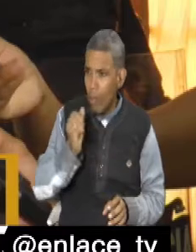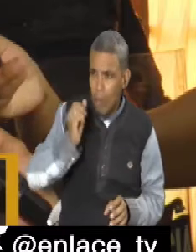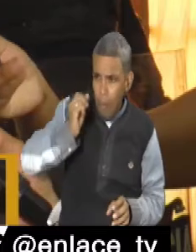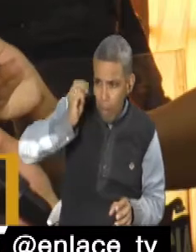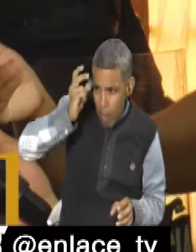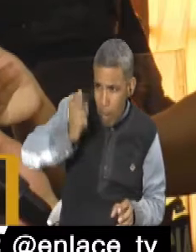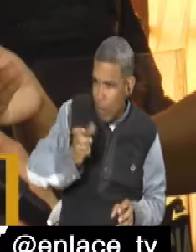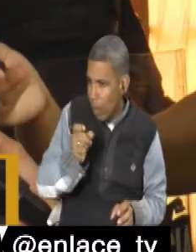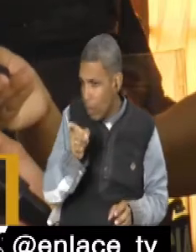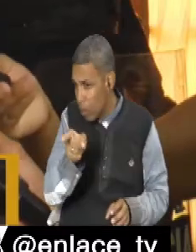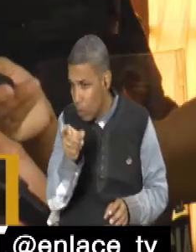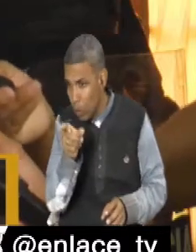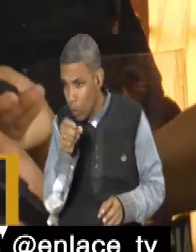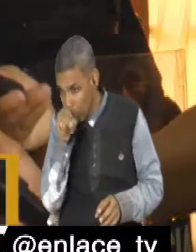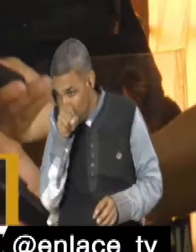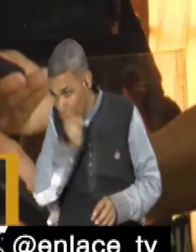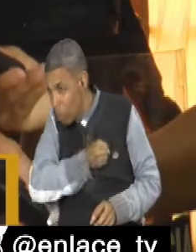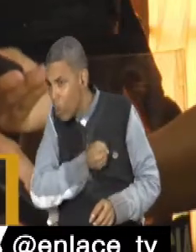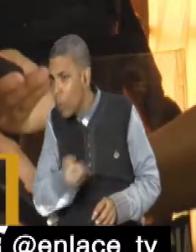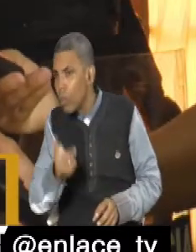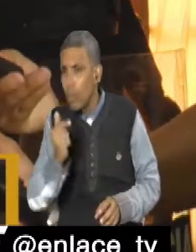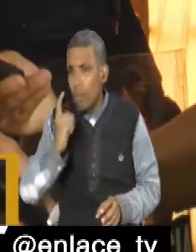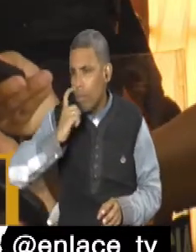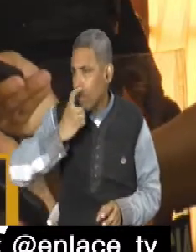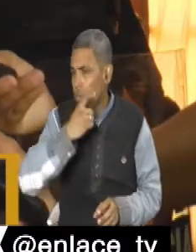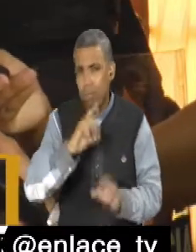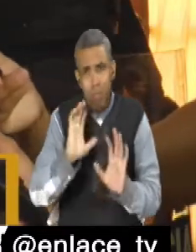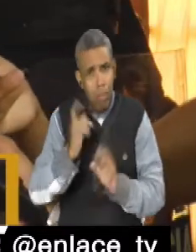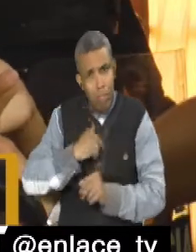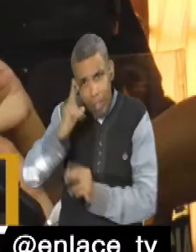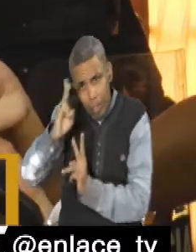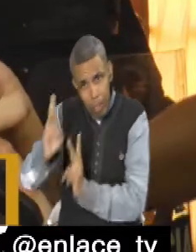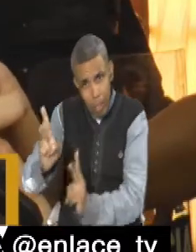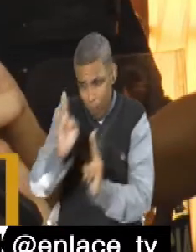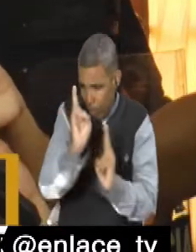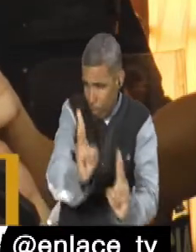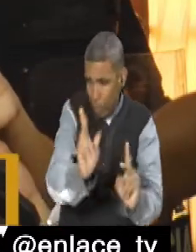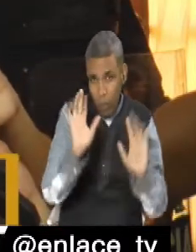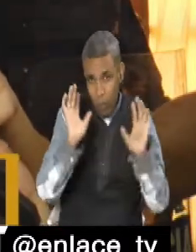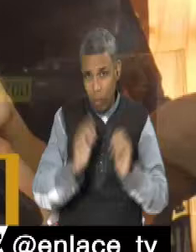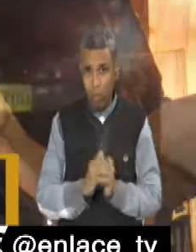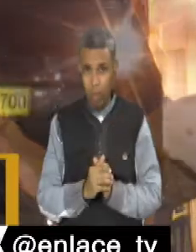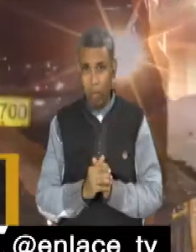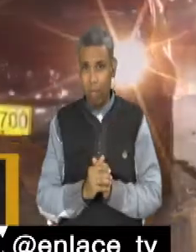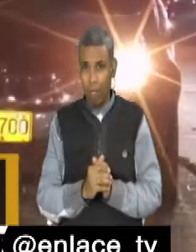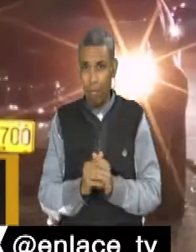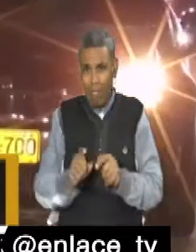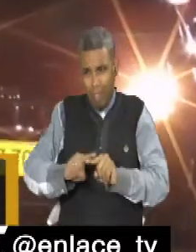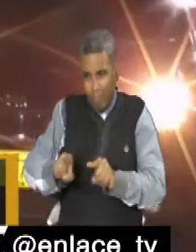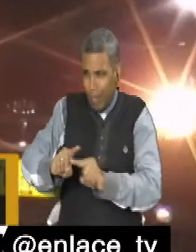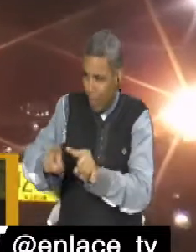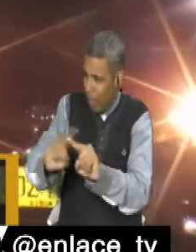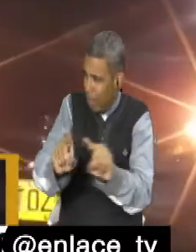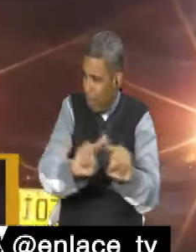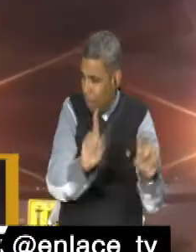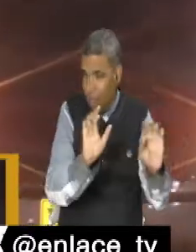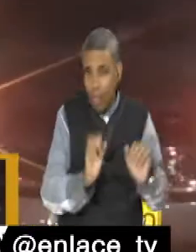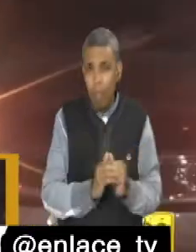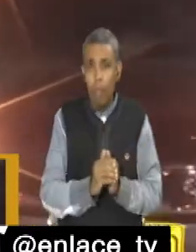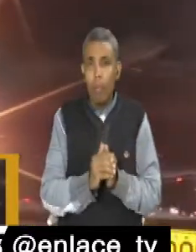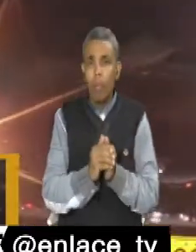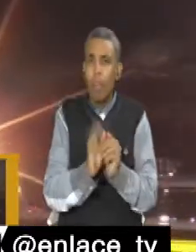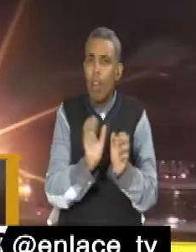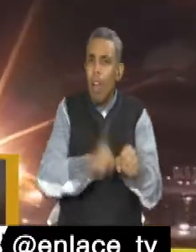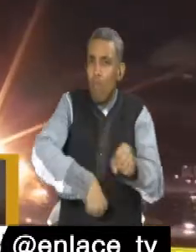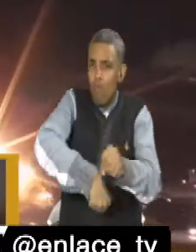Barranca Bermeja, sino en todo el país, ha hecho este llamado para que los barristas vivan una fiesta deportiva en